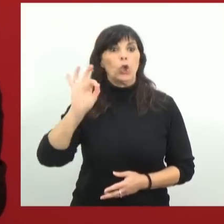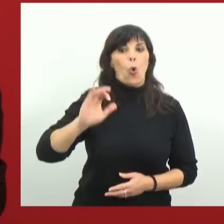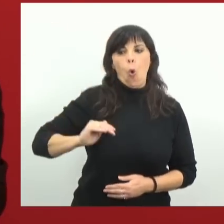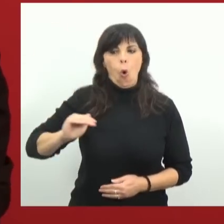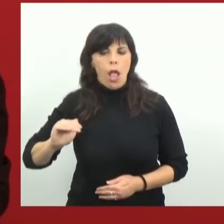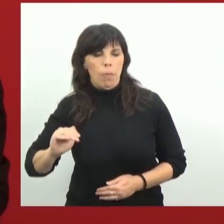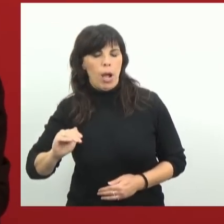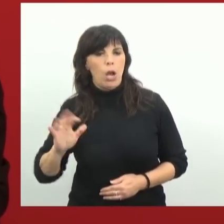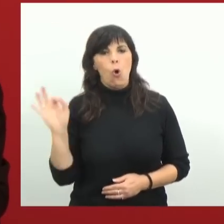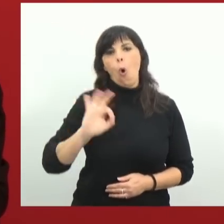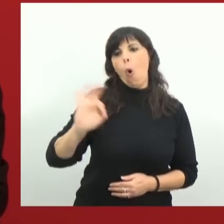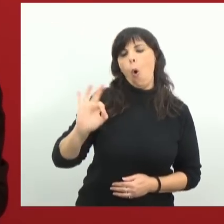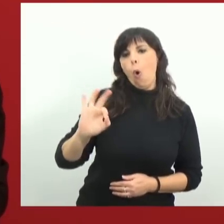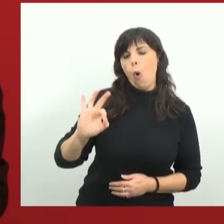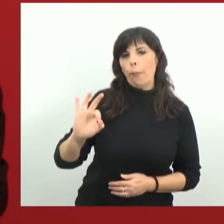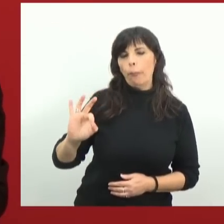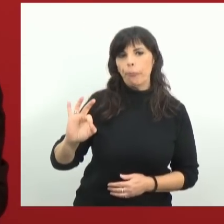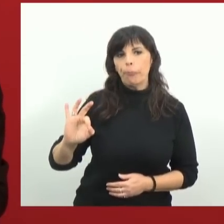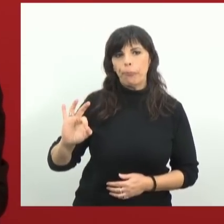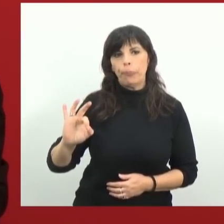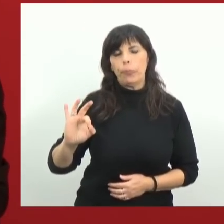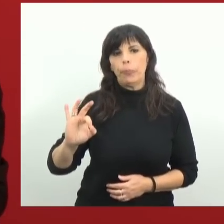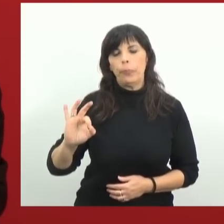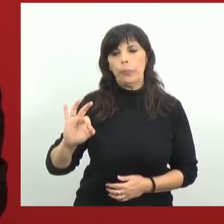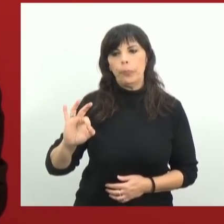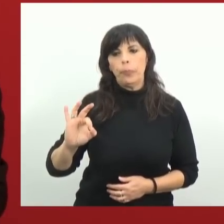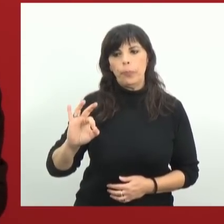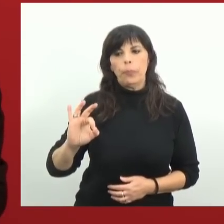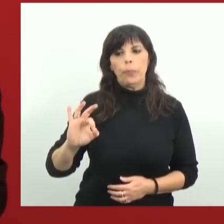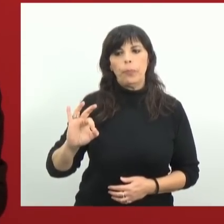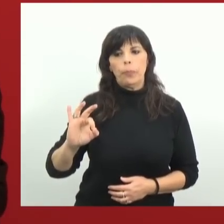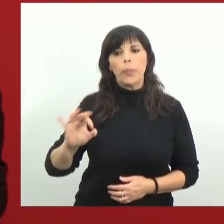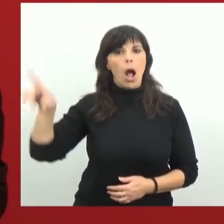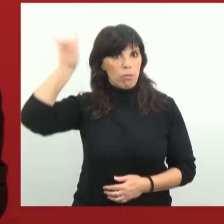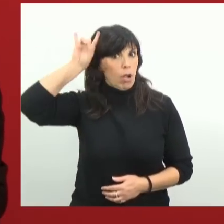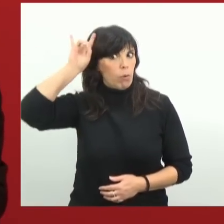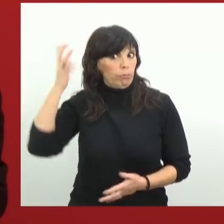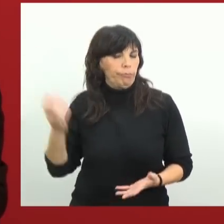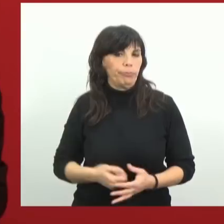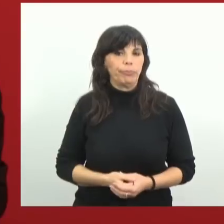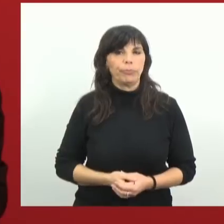En Mateo 13 le llama el malo. En Lucas 8 le llama el diablo.